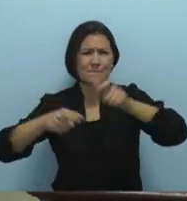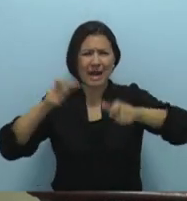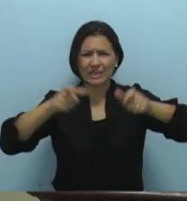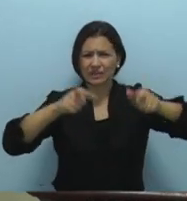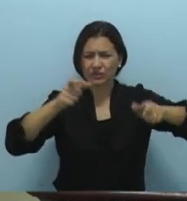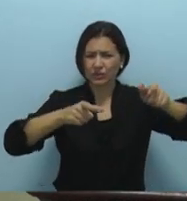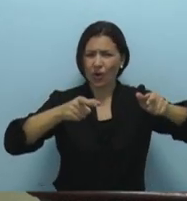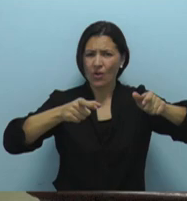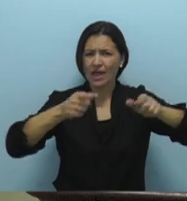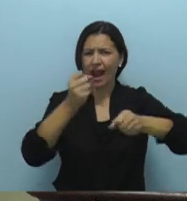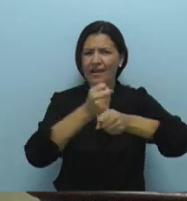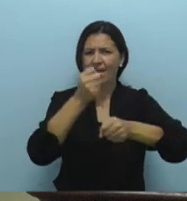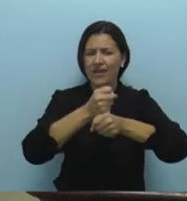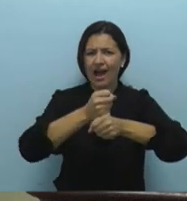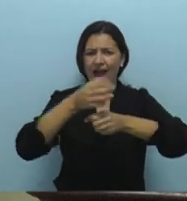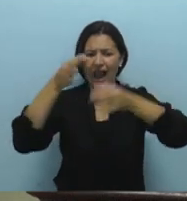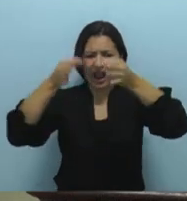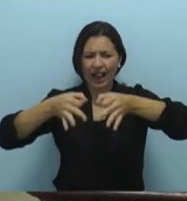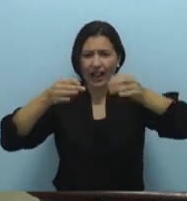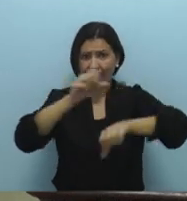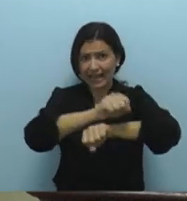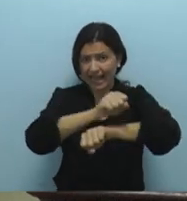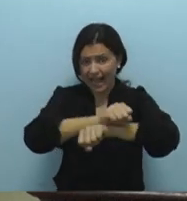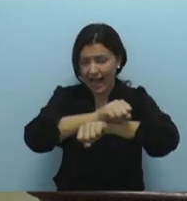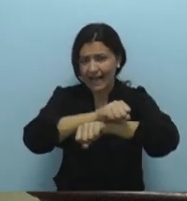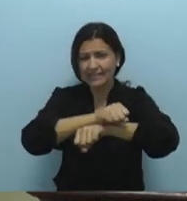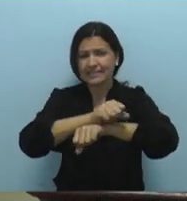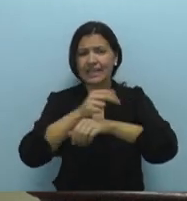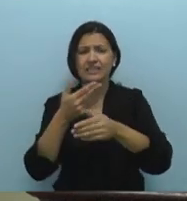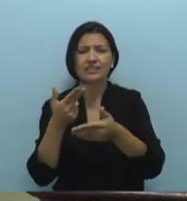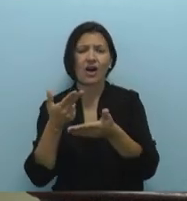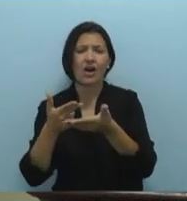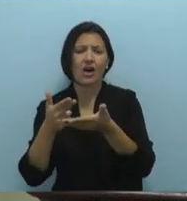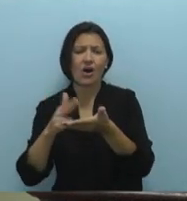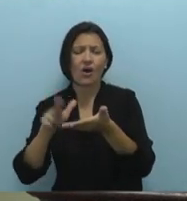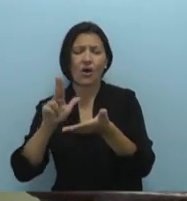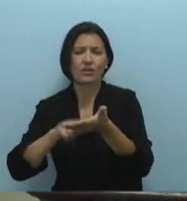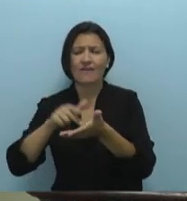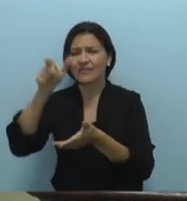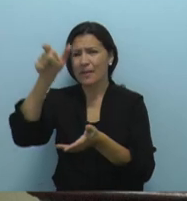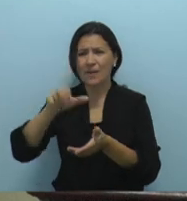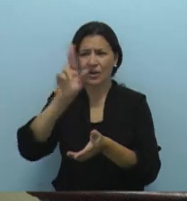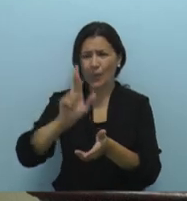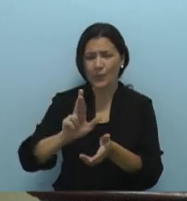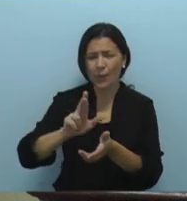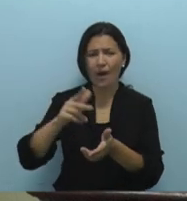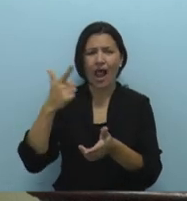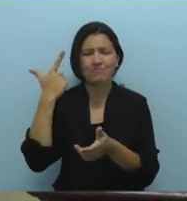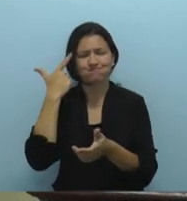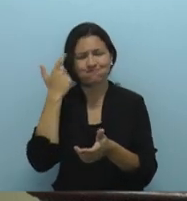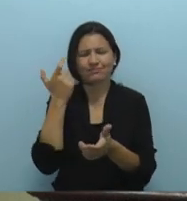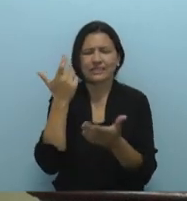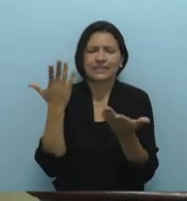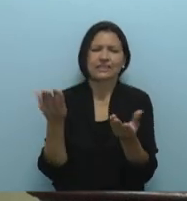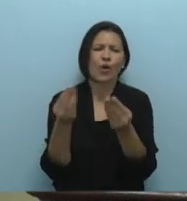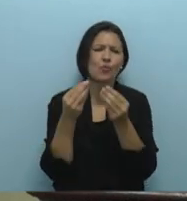los agentes penitenciarios. Y esta semana tuvimos el de la agente Ariadna, de 25 años. Y el tercero es un